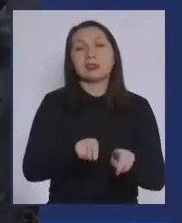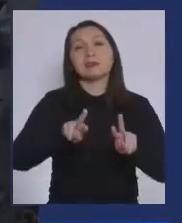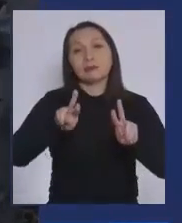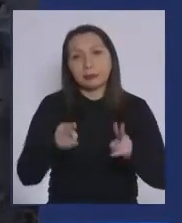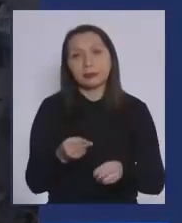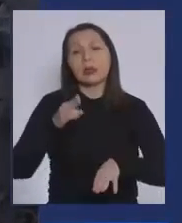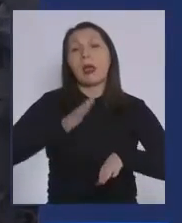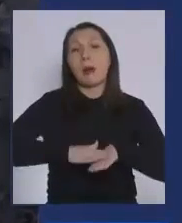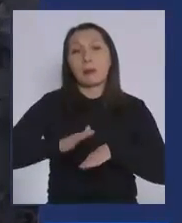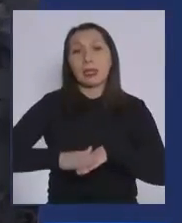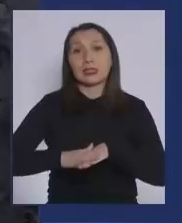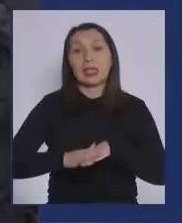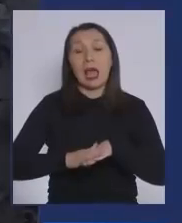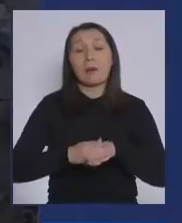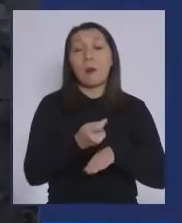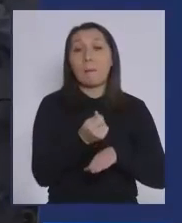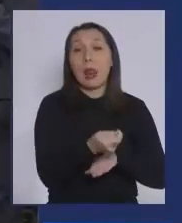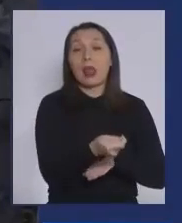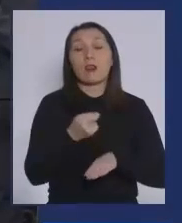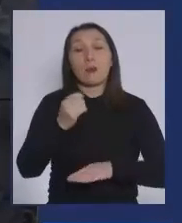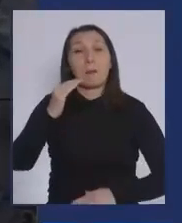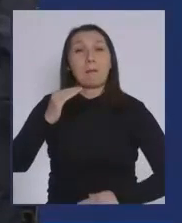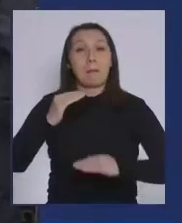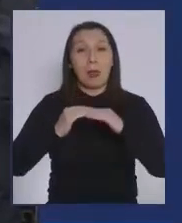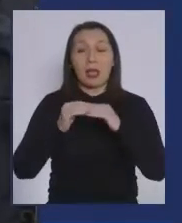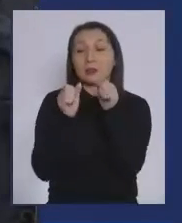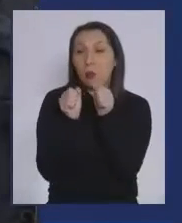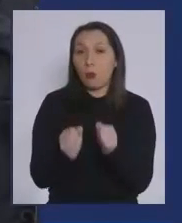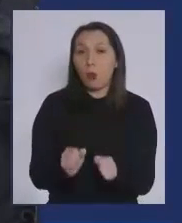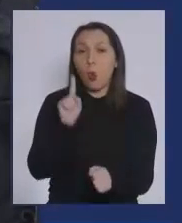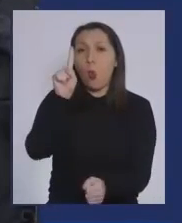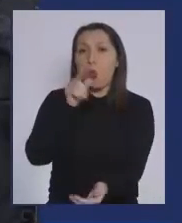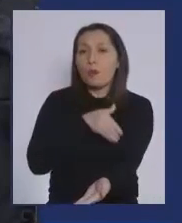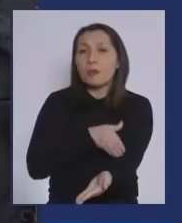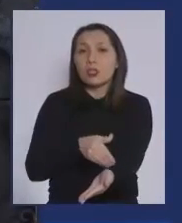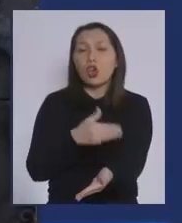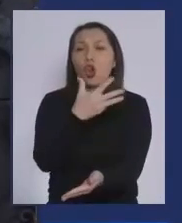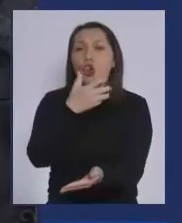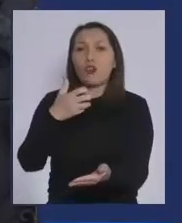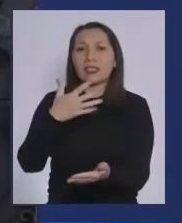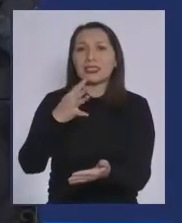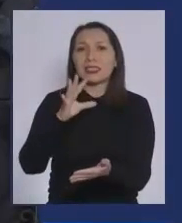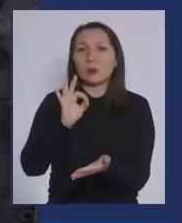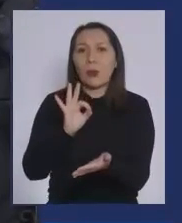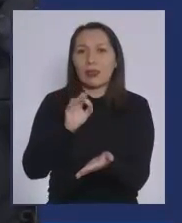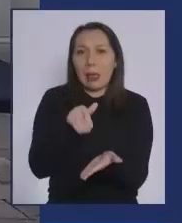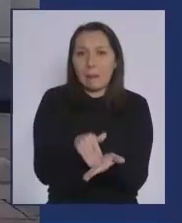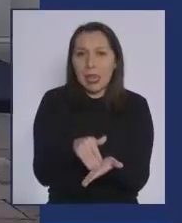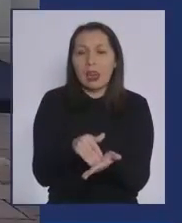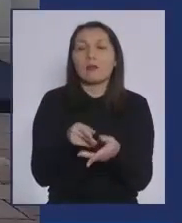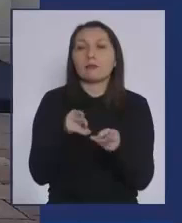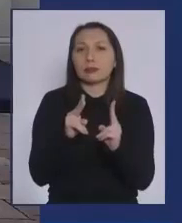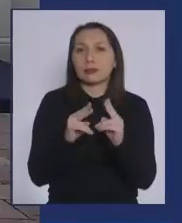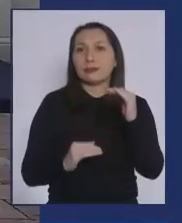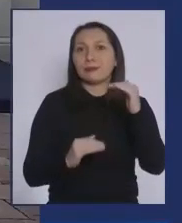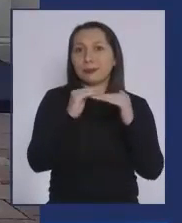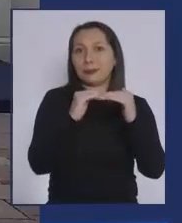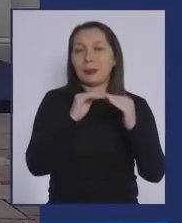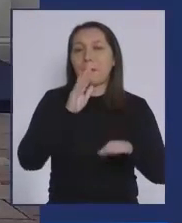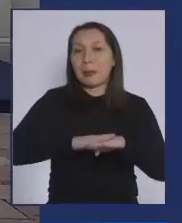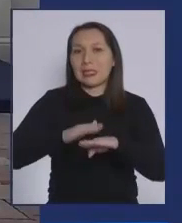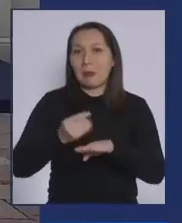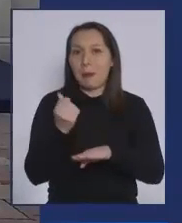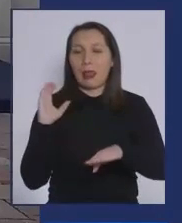que el préstamo en su valor máximo alcanzará un millón 950 mil pesos este